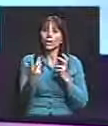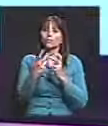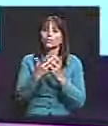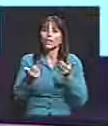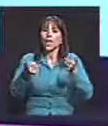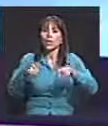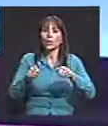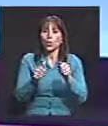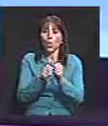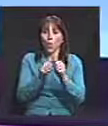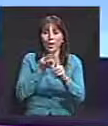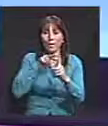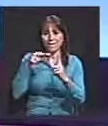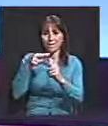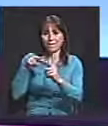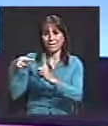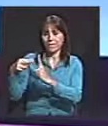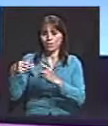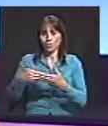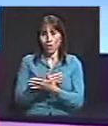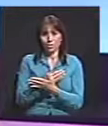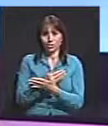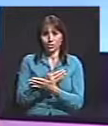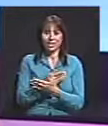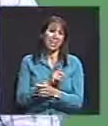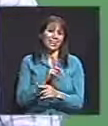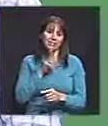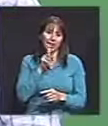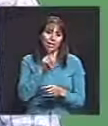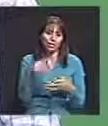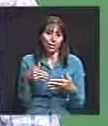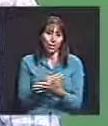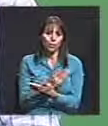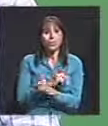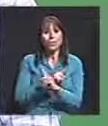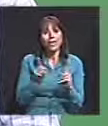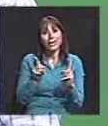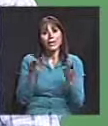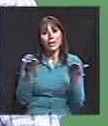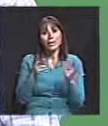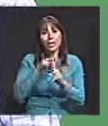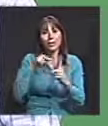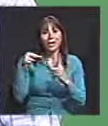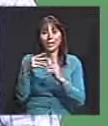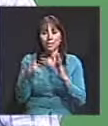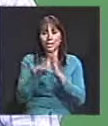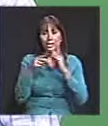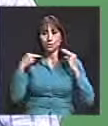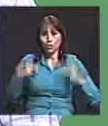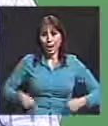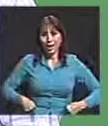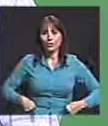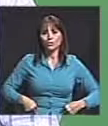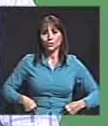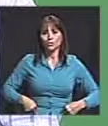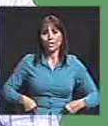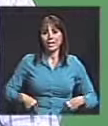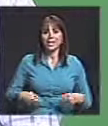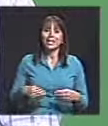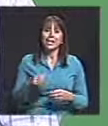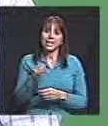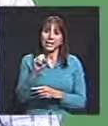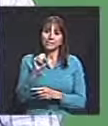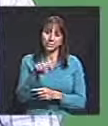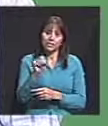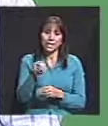nuevos, ¿verdad? Que en realidad no son tan nuevos, pero bueno, paradigma de derechos humanos, que en el caso de la discapacidad sí es más